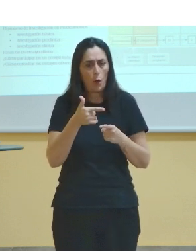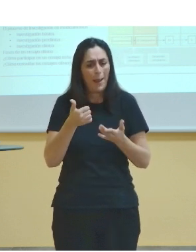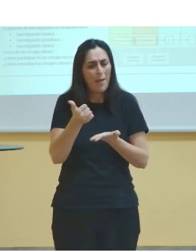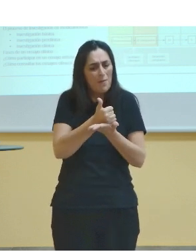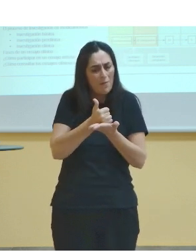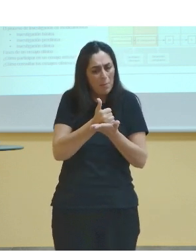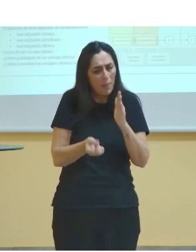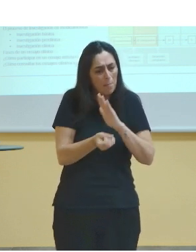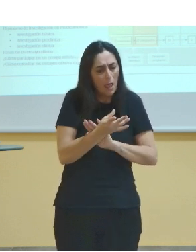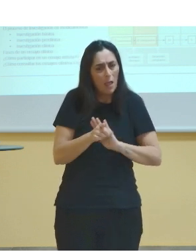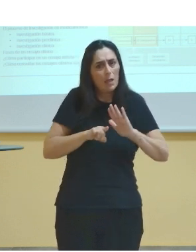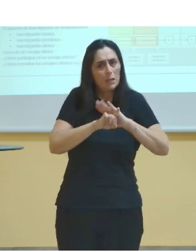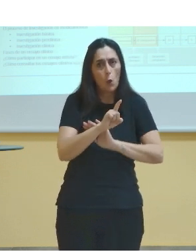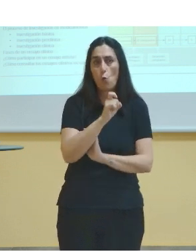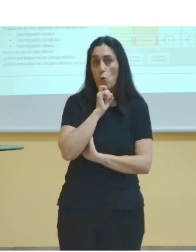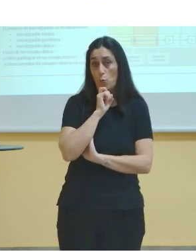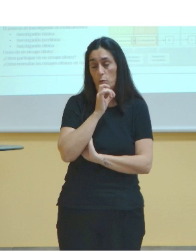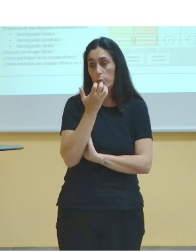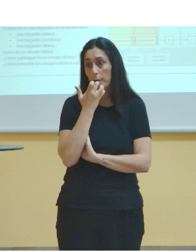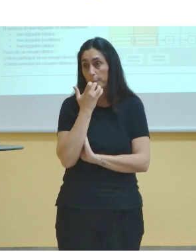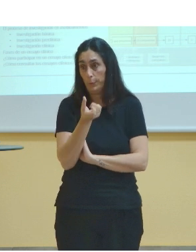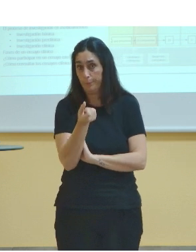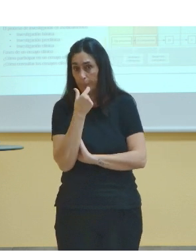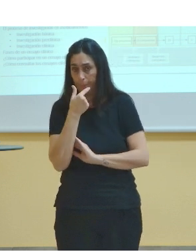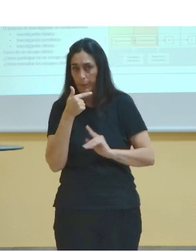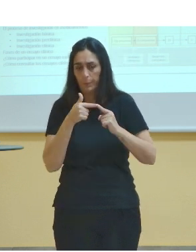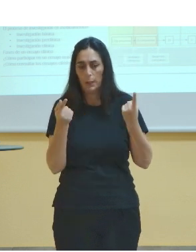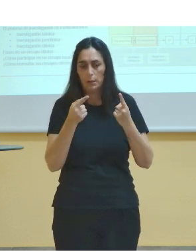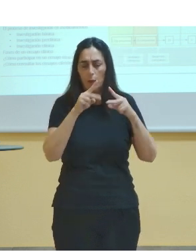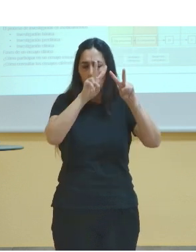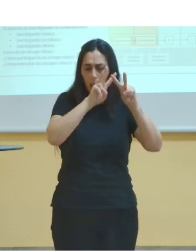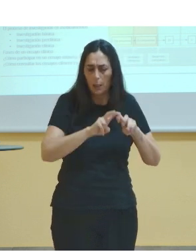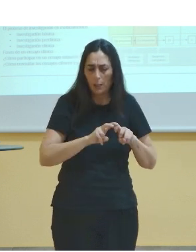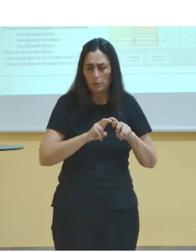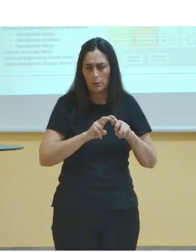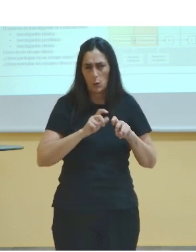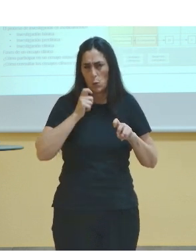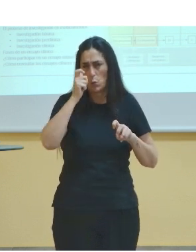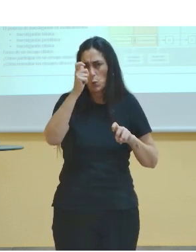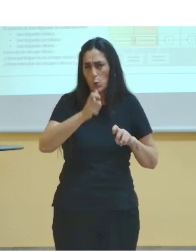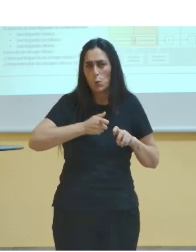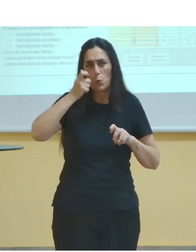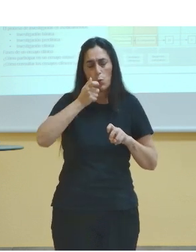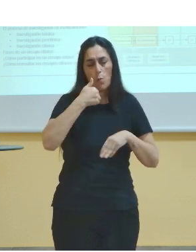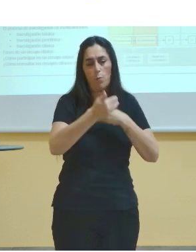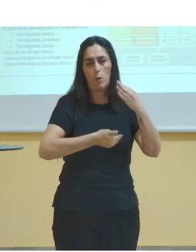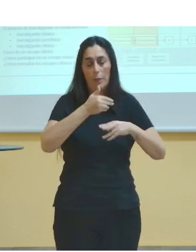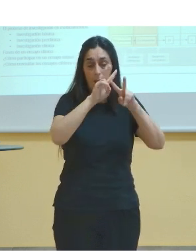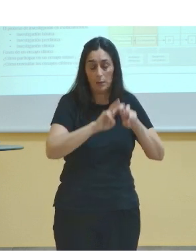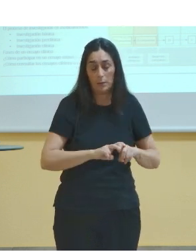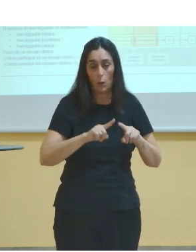medicamento. Un medicamento tiene un proceso de investigación muy largo, muy tedioso. Tenemos un montón